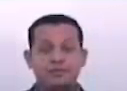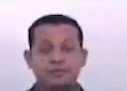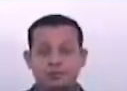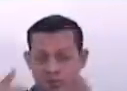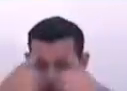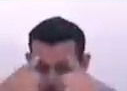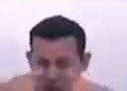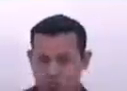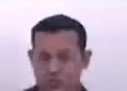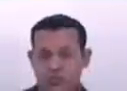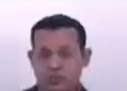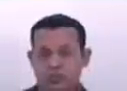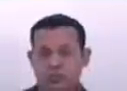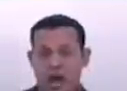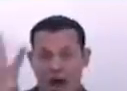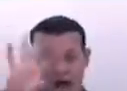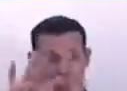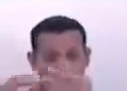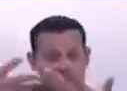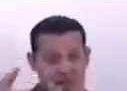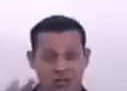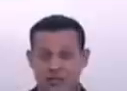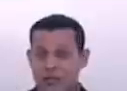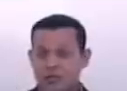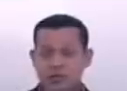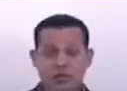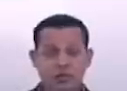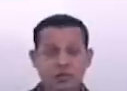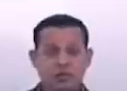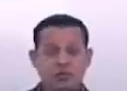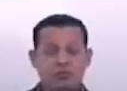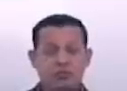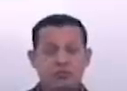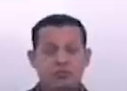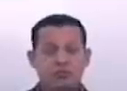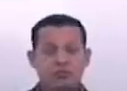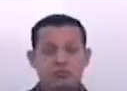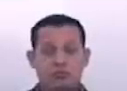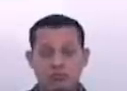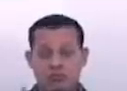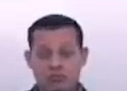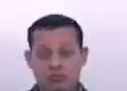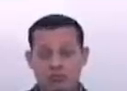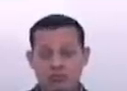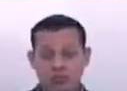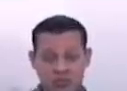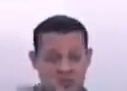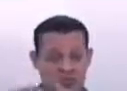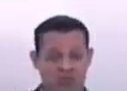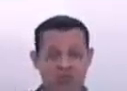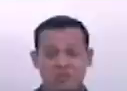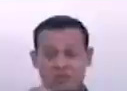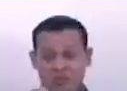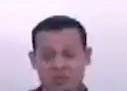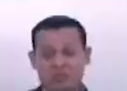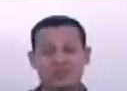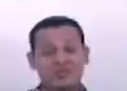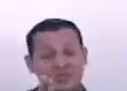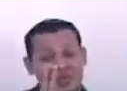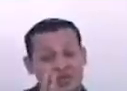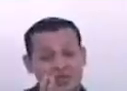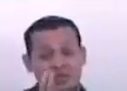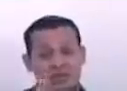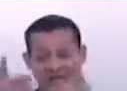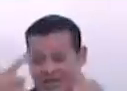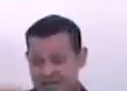a aprobar algo que el presidente y el Gabinete de Seguridad nos han pedido, y es seguir con